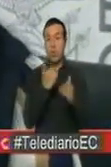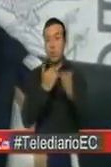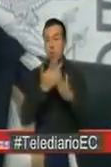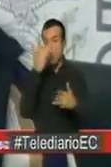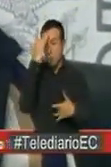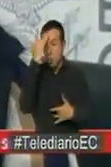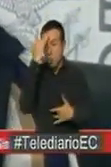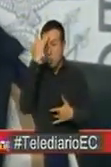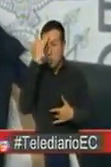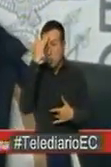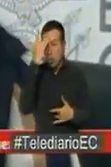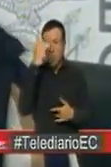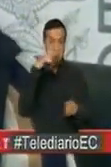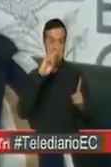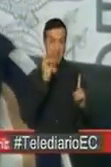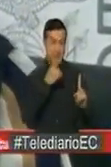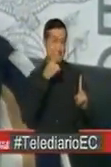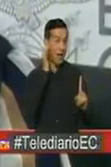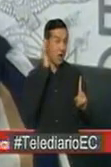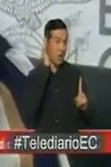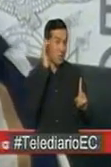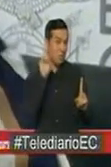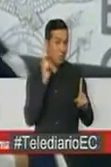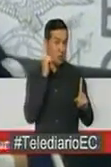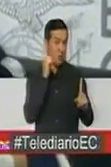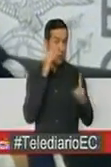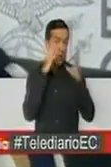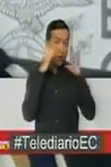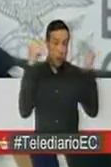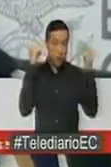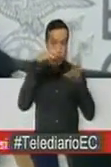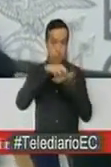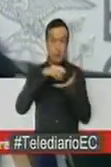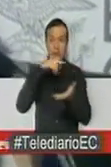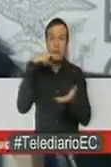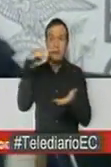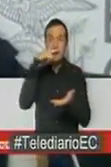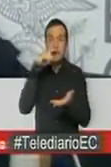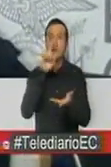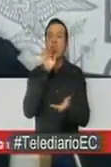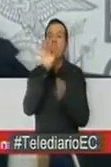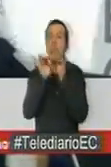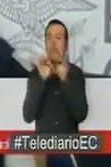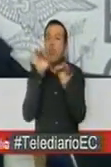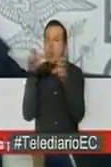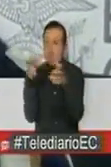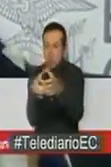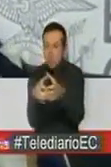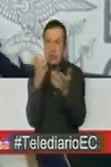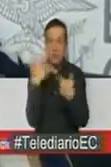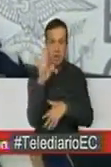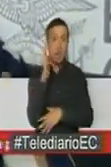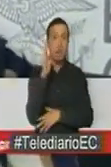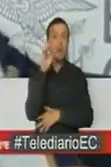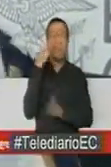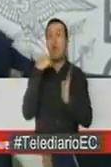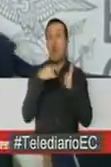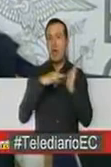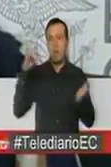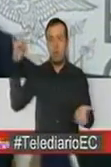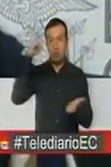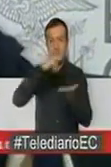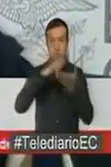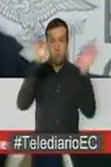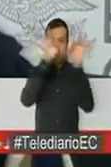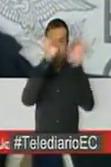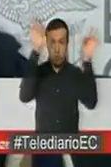dependientes del caso importado del holandés en la provincia de Sucumbíos. Tenemos el formulario de la salud del viajero. Vamos a